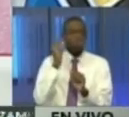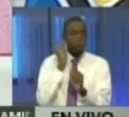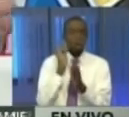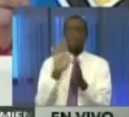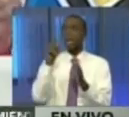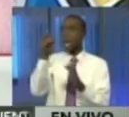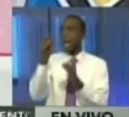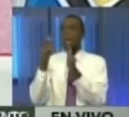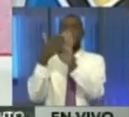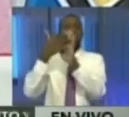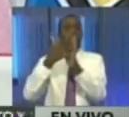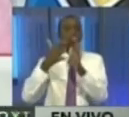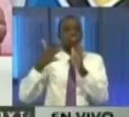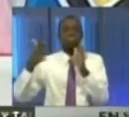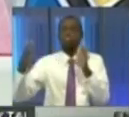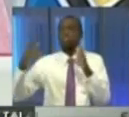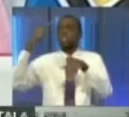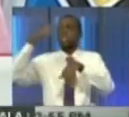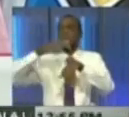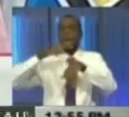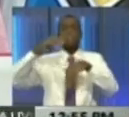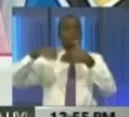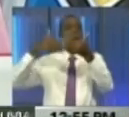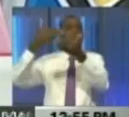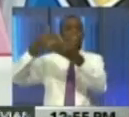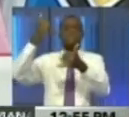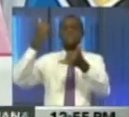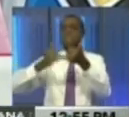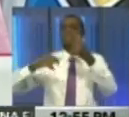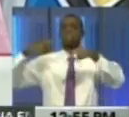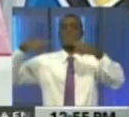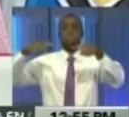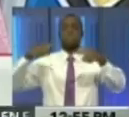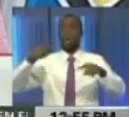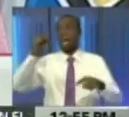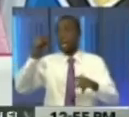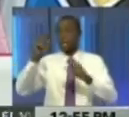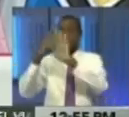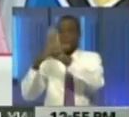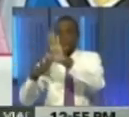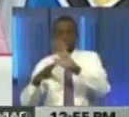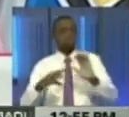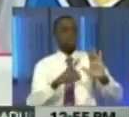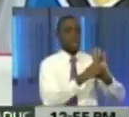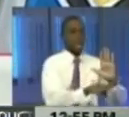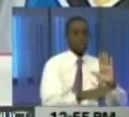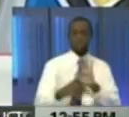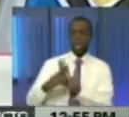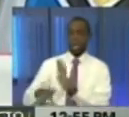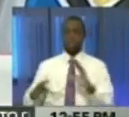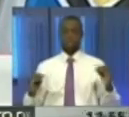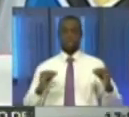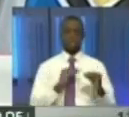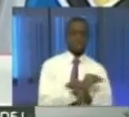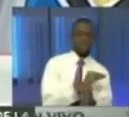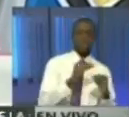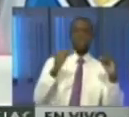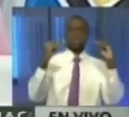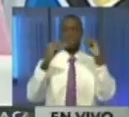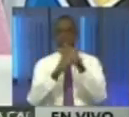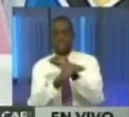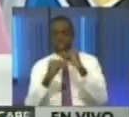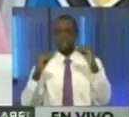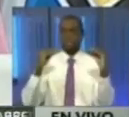culminar su mandato para el cual fue votado. Es decir, son intereses que son contrarios. Es decir, allí